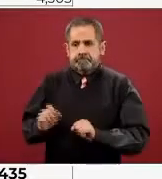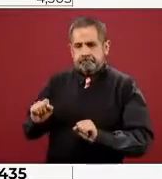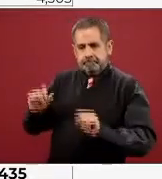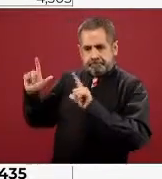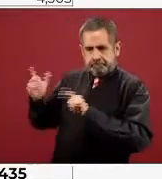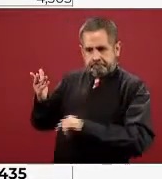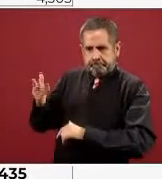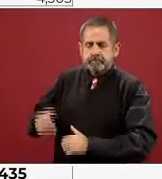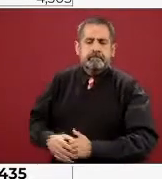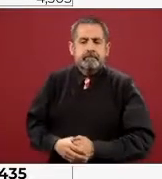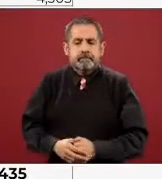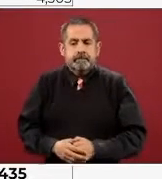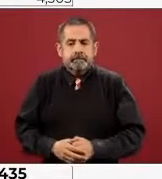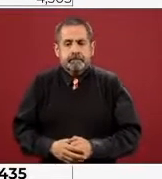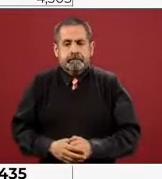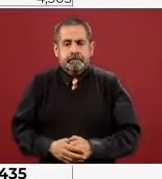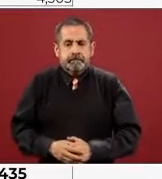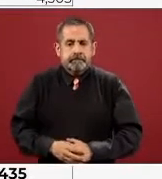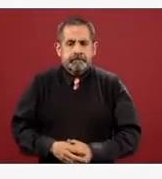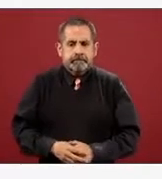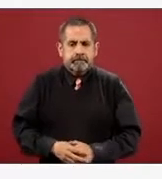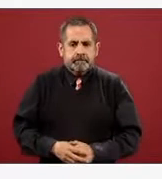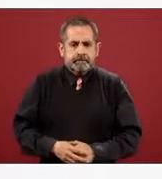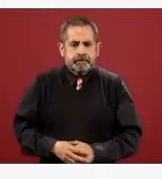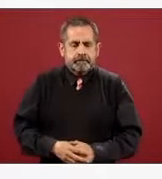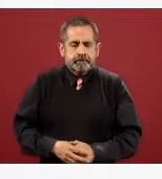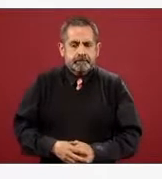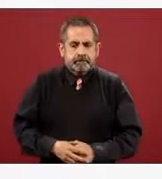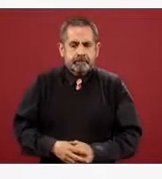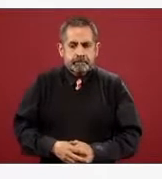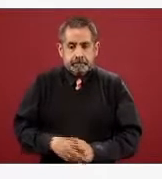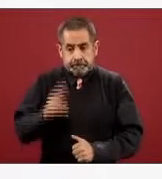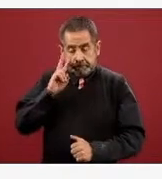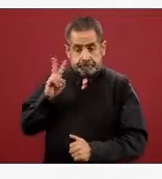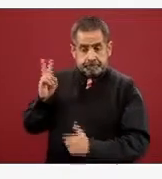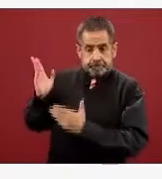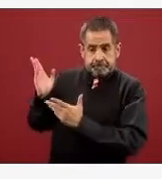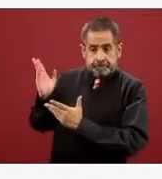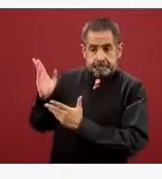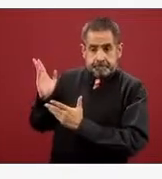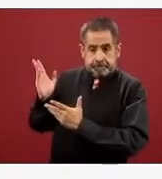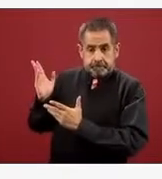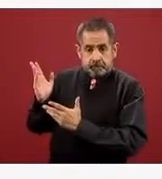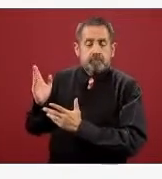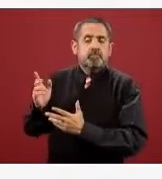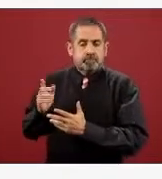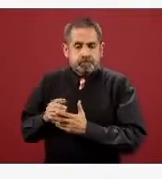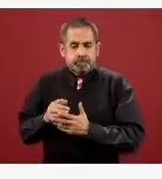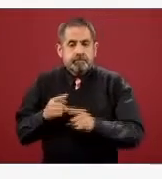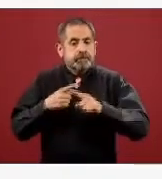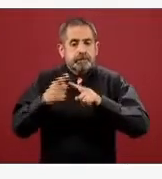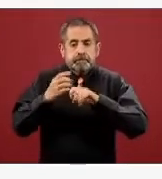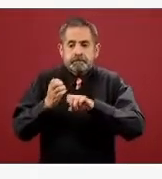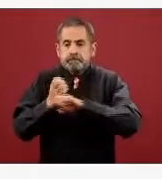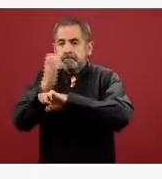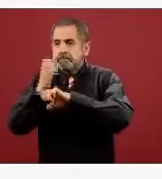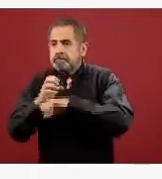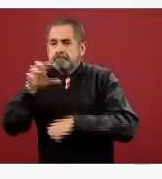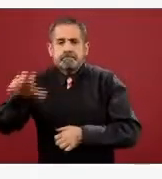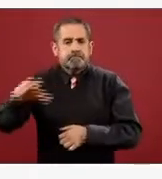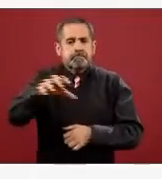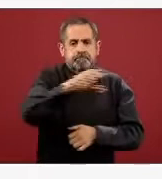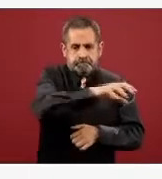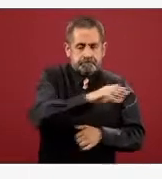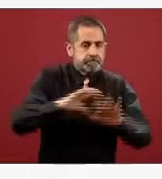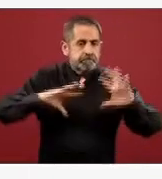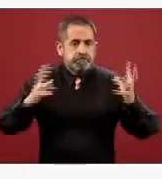favor. En la siguiente diapositiva lo que queremos mostrar es ya en los servicios estatales de salud, eso en